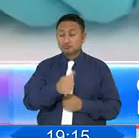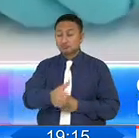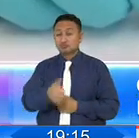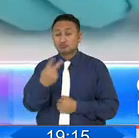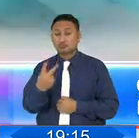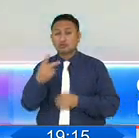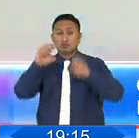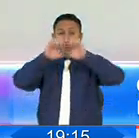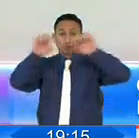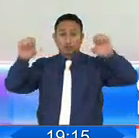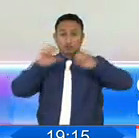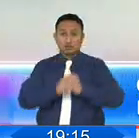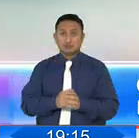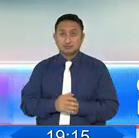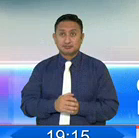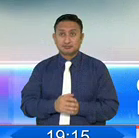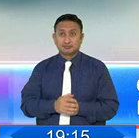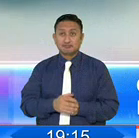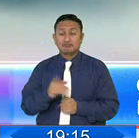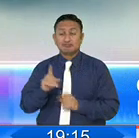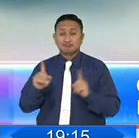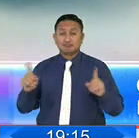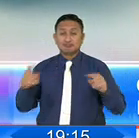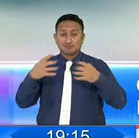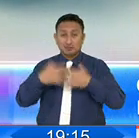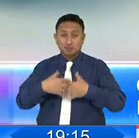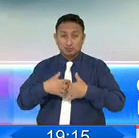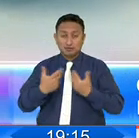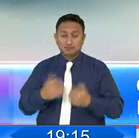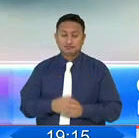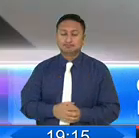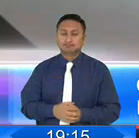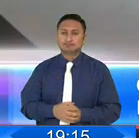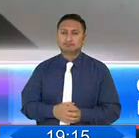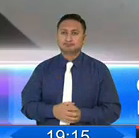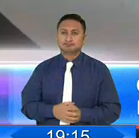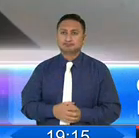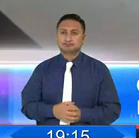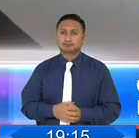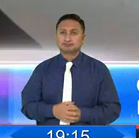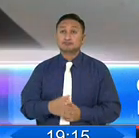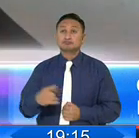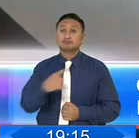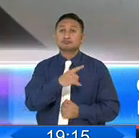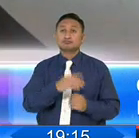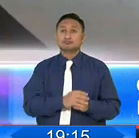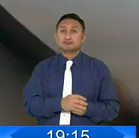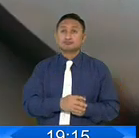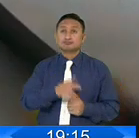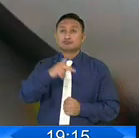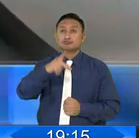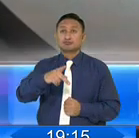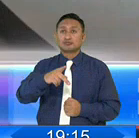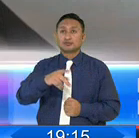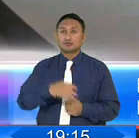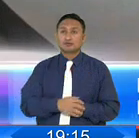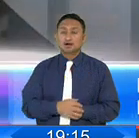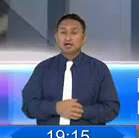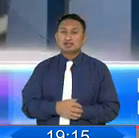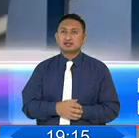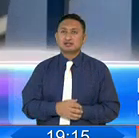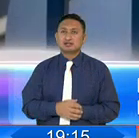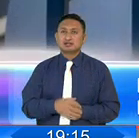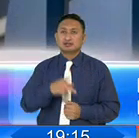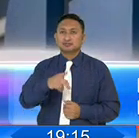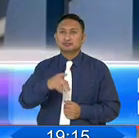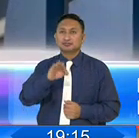diferentes, una con sede en Asia y otra con sede en Europa y Estados Unidos. Mientras tanto, la farmacéutica estadounidense Pfizer dio a conocer que